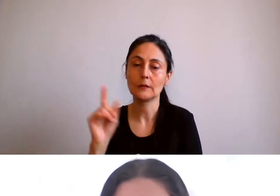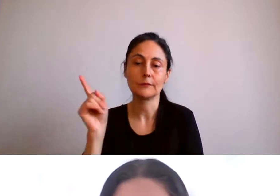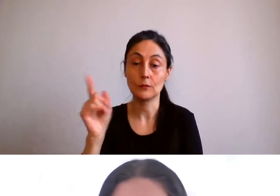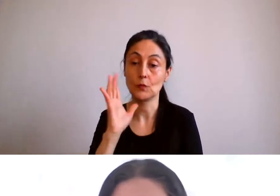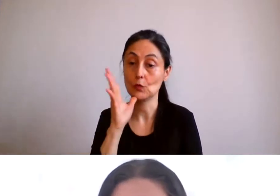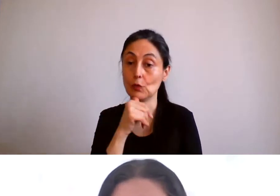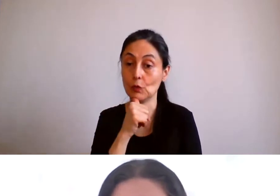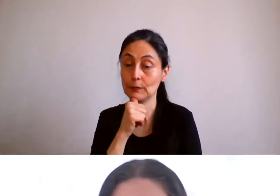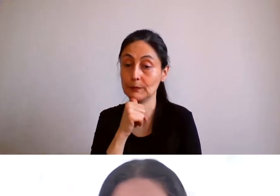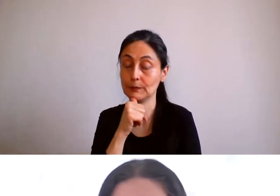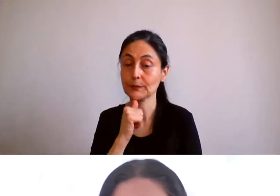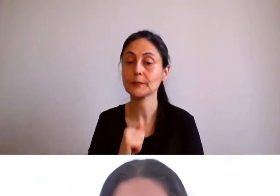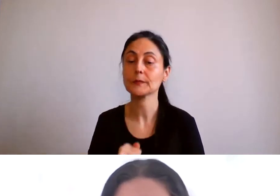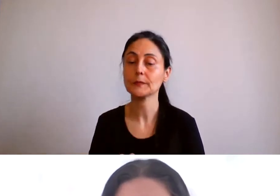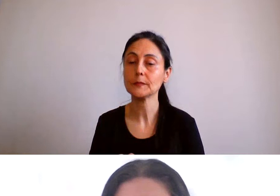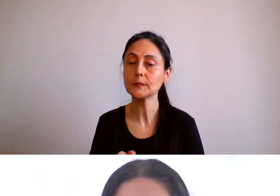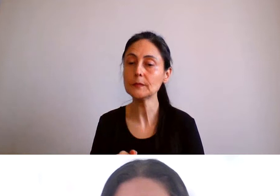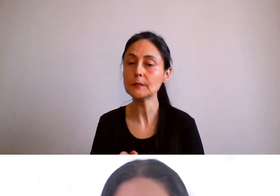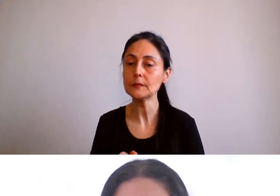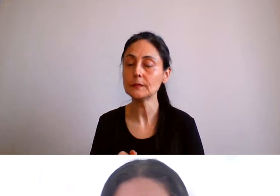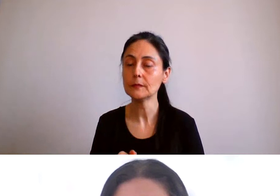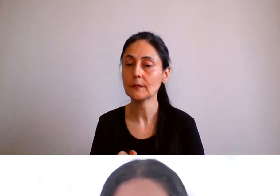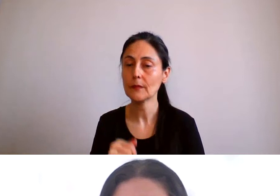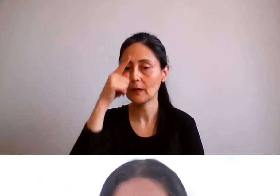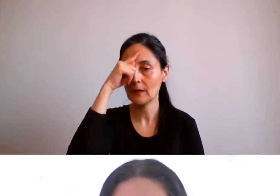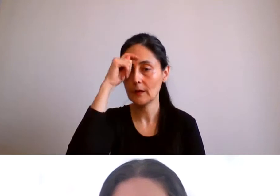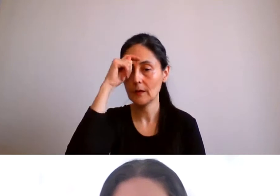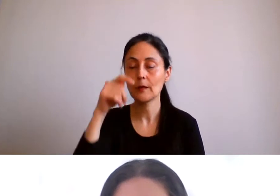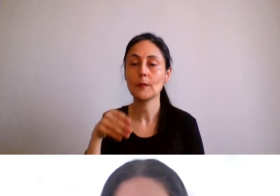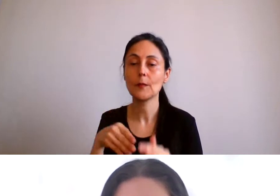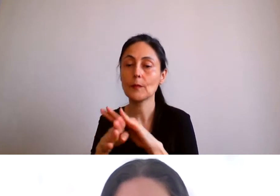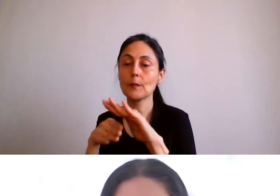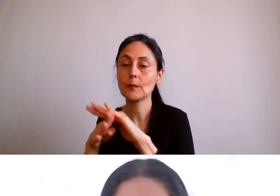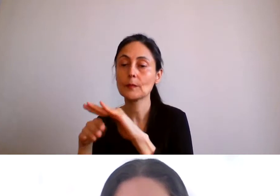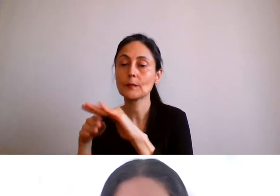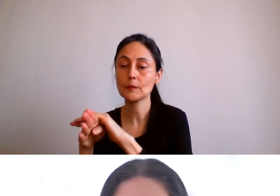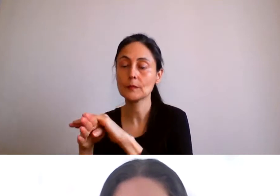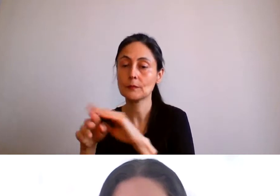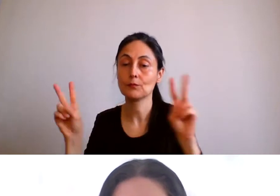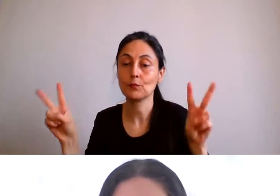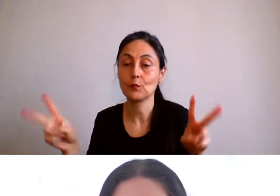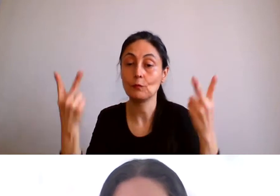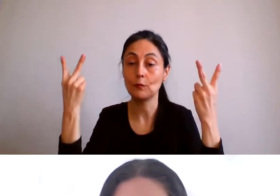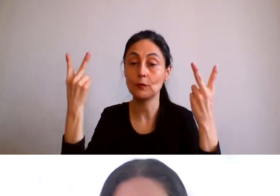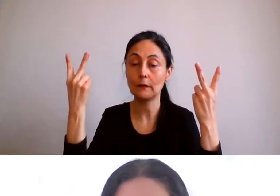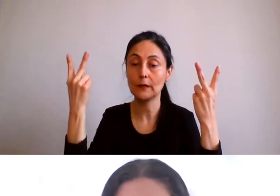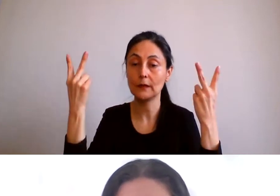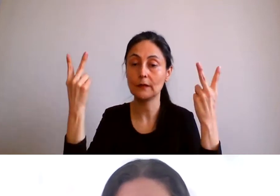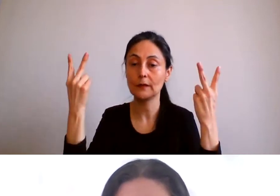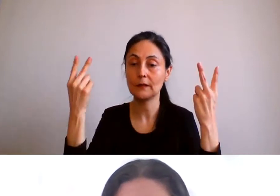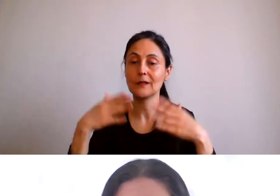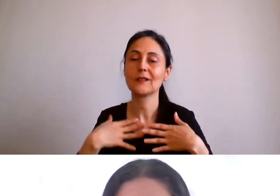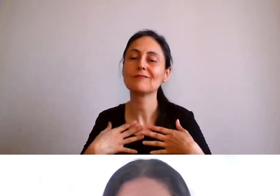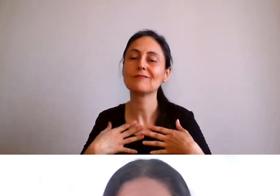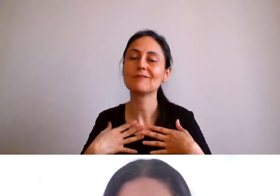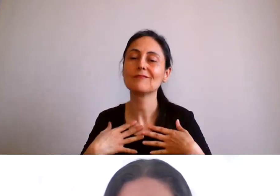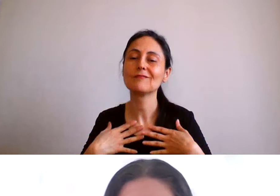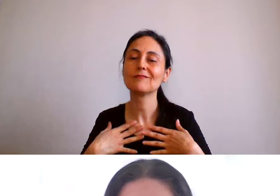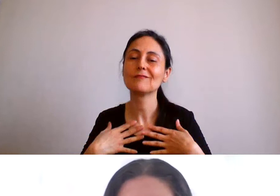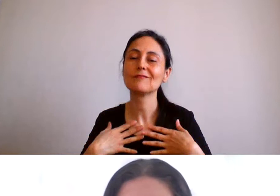episodio fallecidos, pero los otros, los que quedan sobrevivientes, quedan con secuelas físicas y